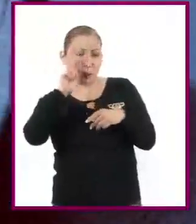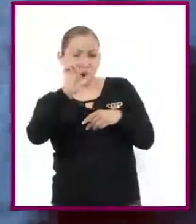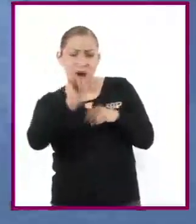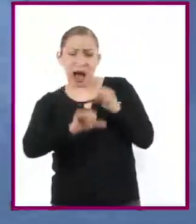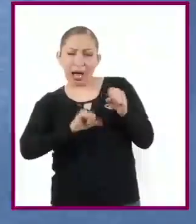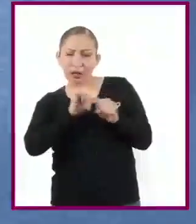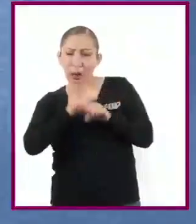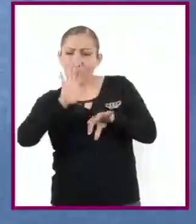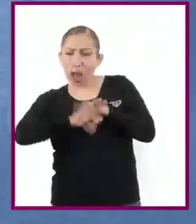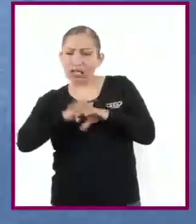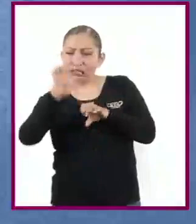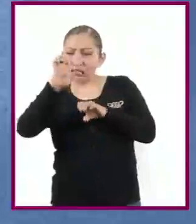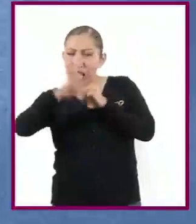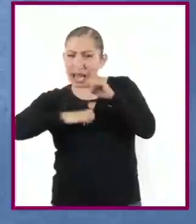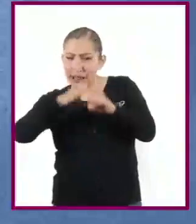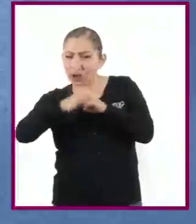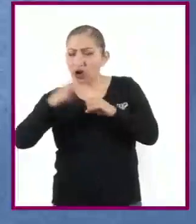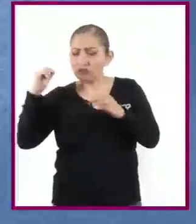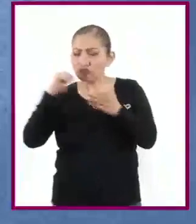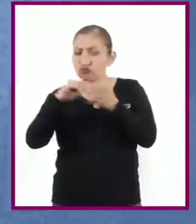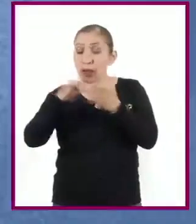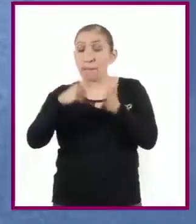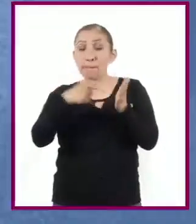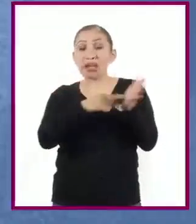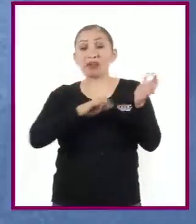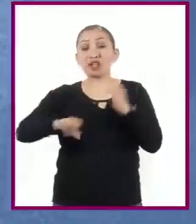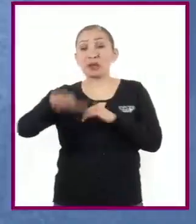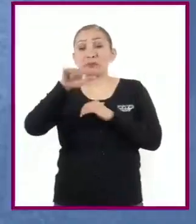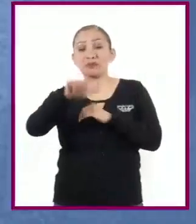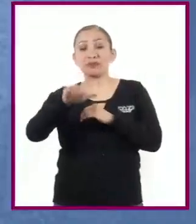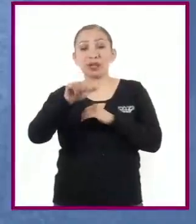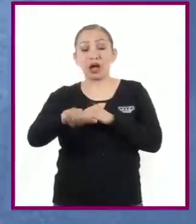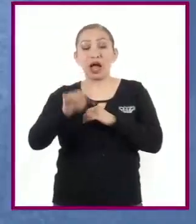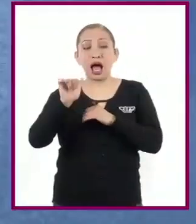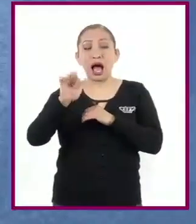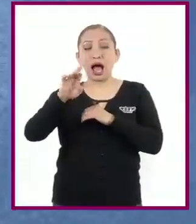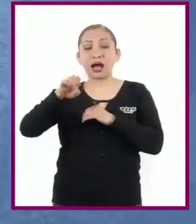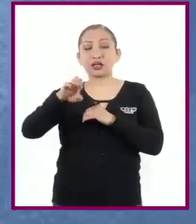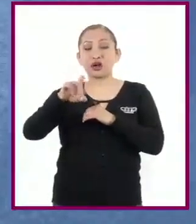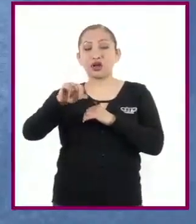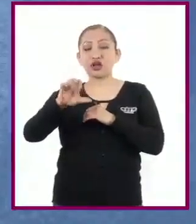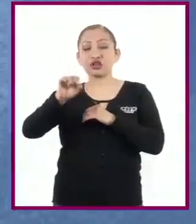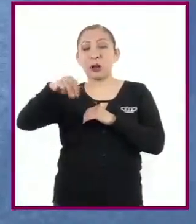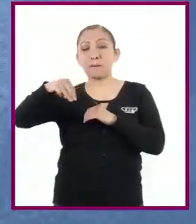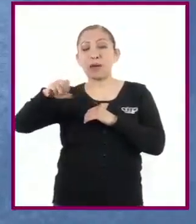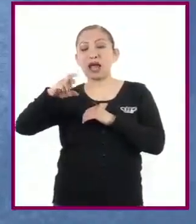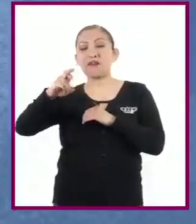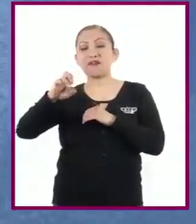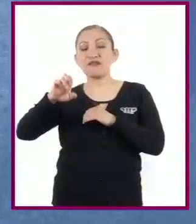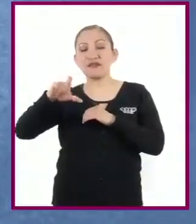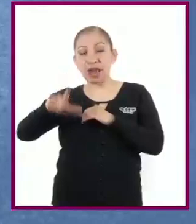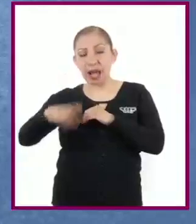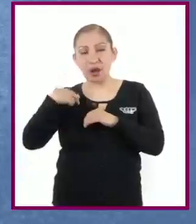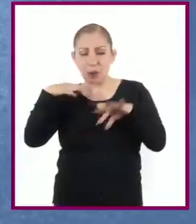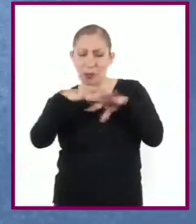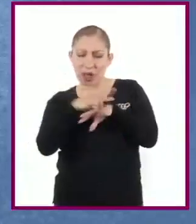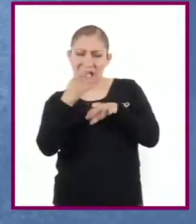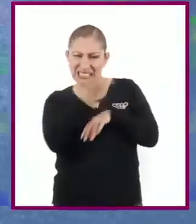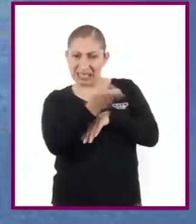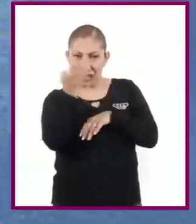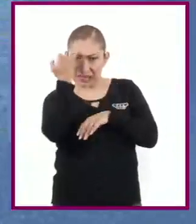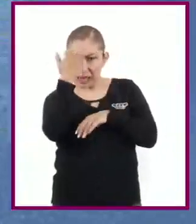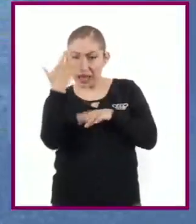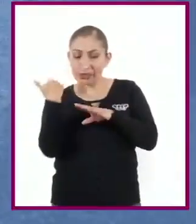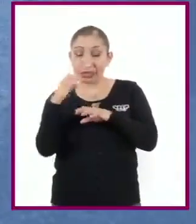más electrones. En 1916, Arnold Sommerfeld modificó el modelo atómico de Bohr y planteó que